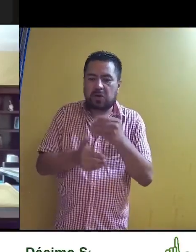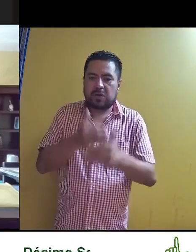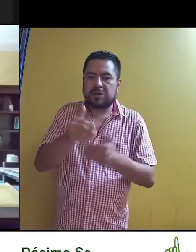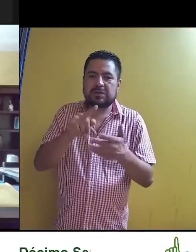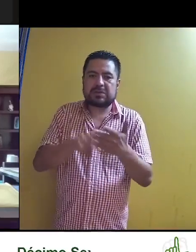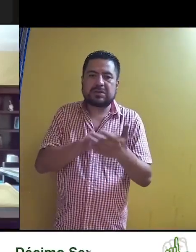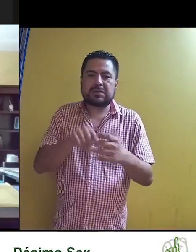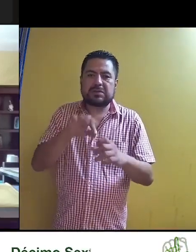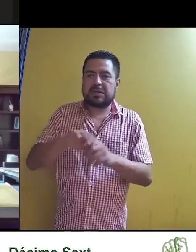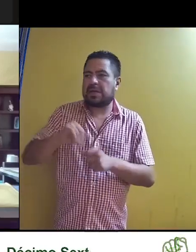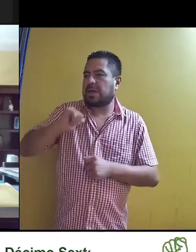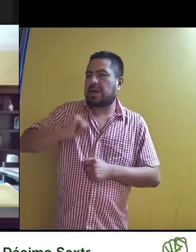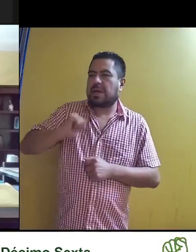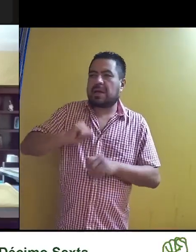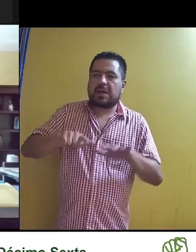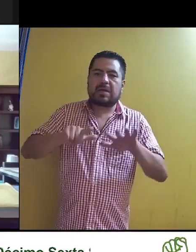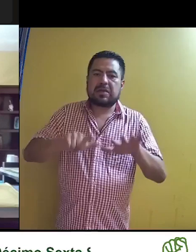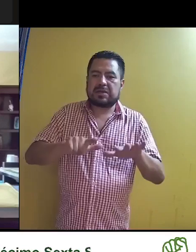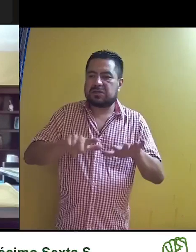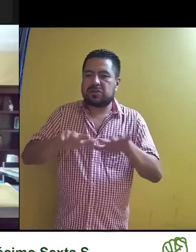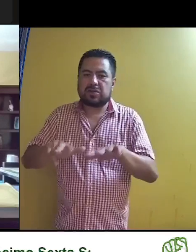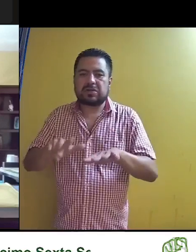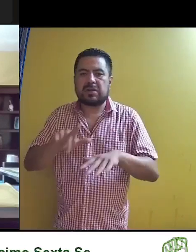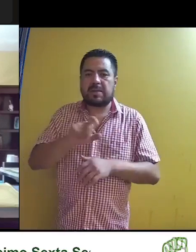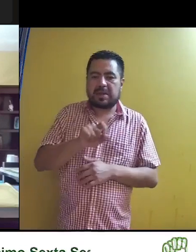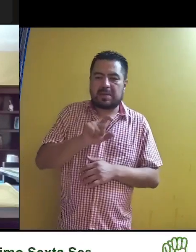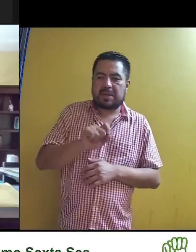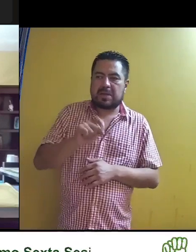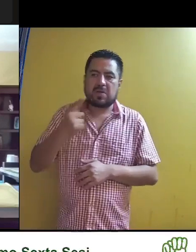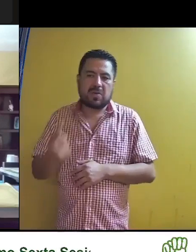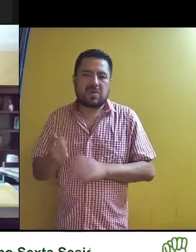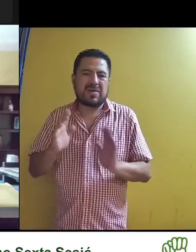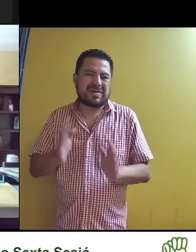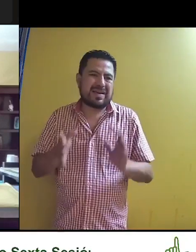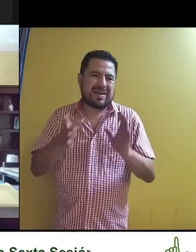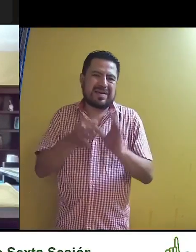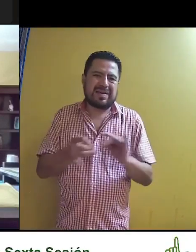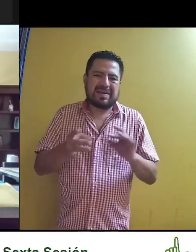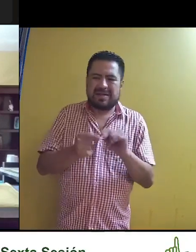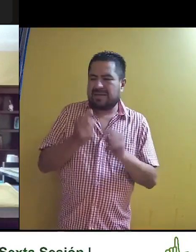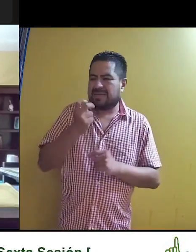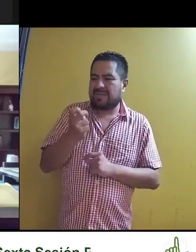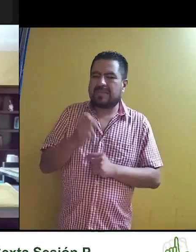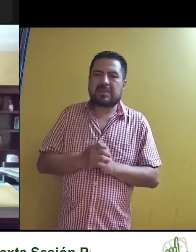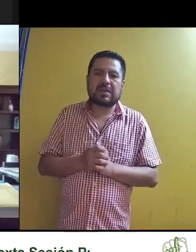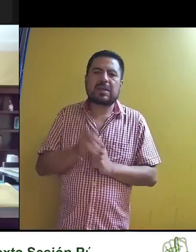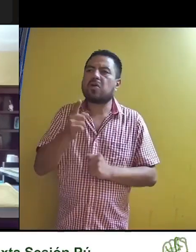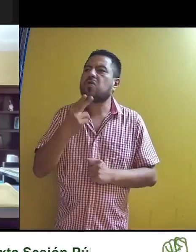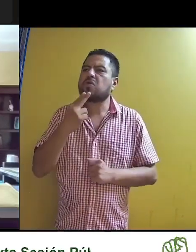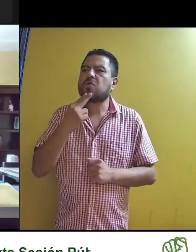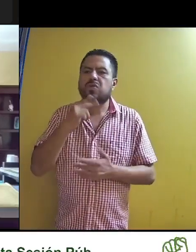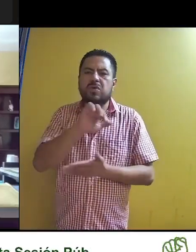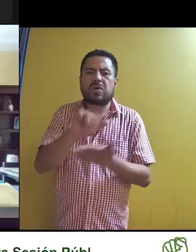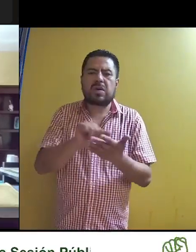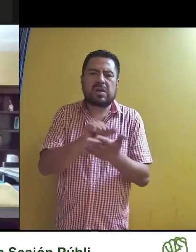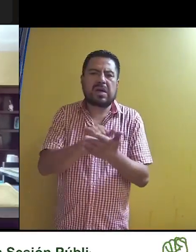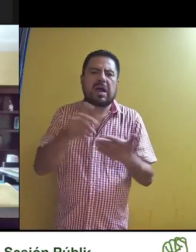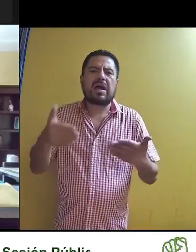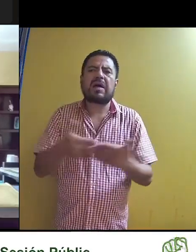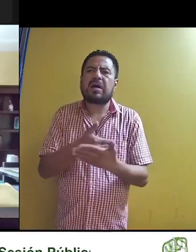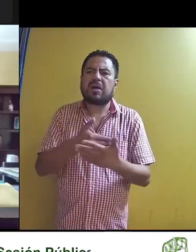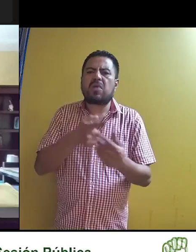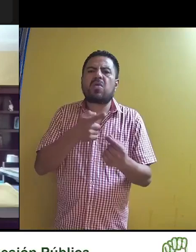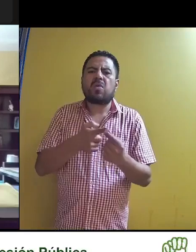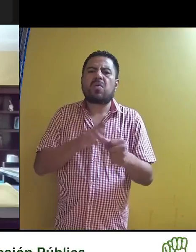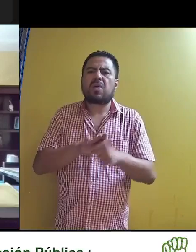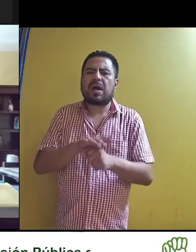electorales pasados, en el 17-18 y en el 2021, como ya se dijo en la cuenta, y utilizó un acta de nacimiento